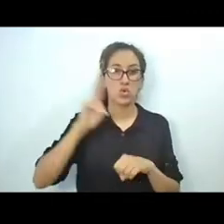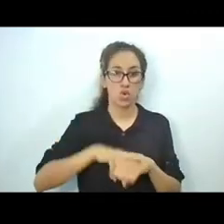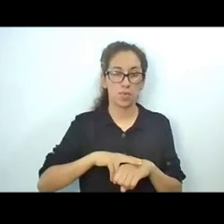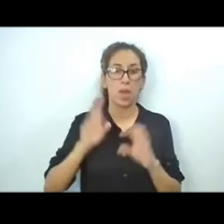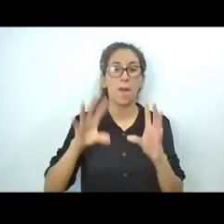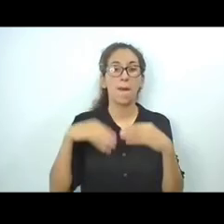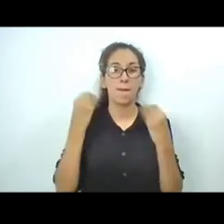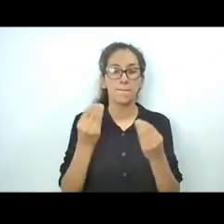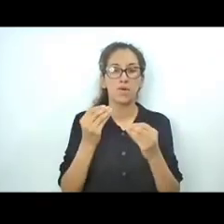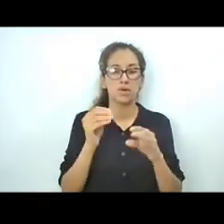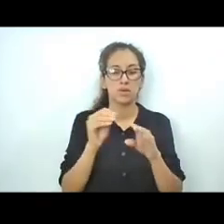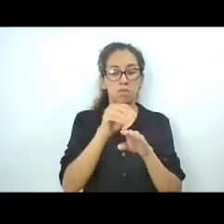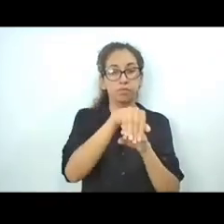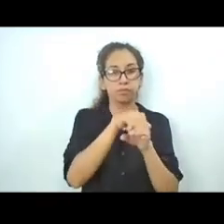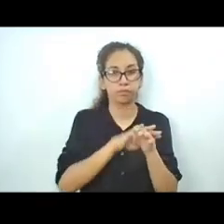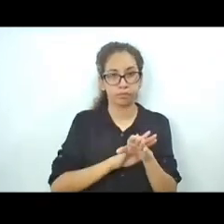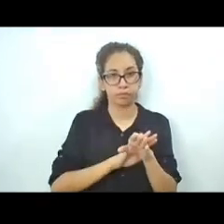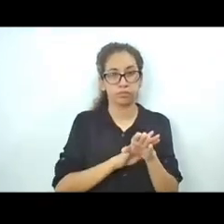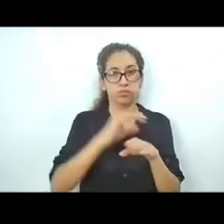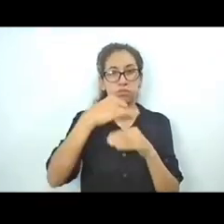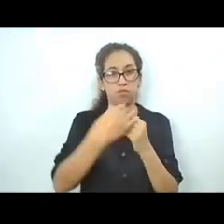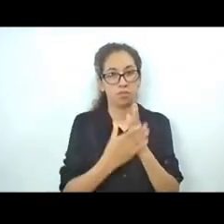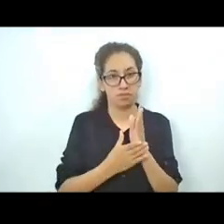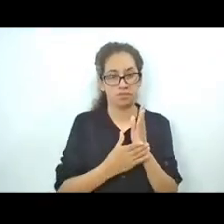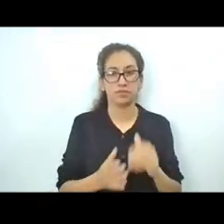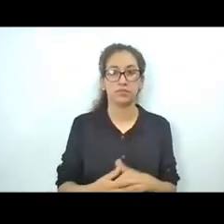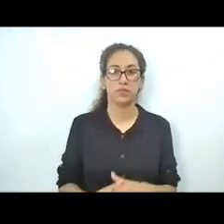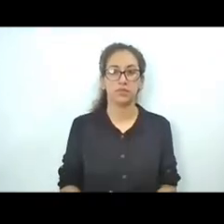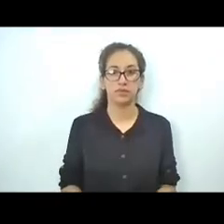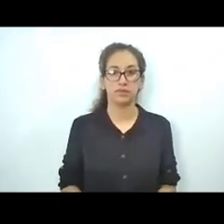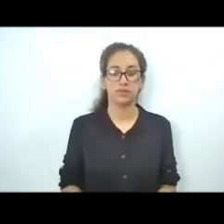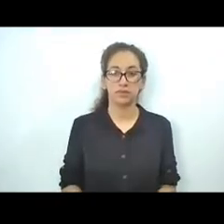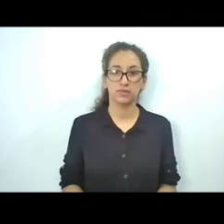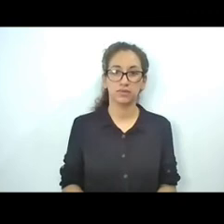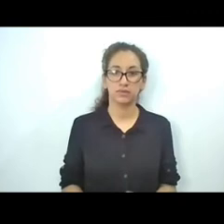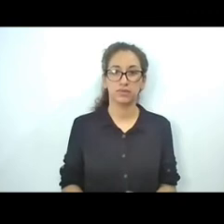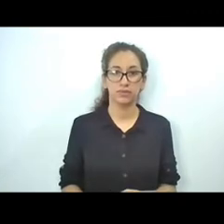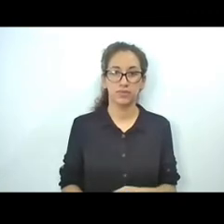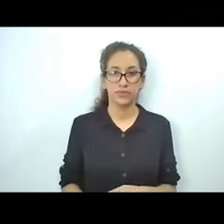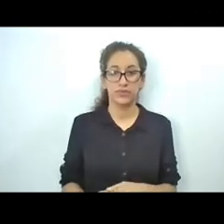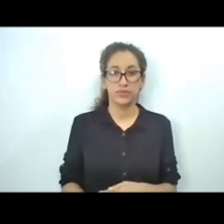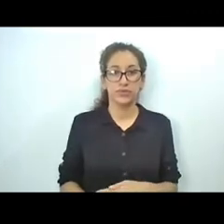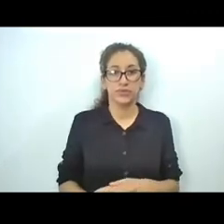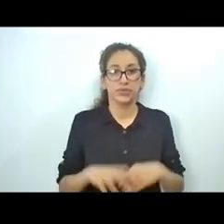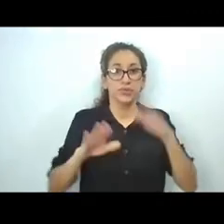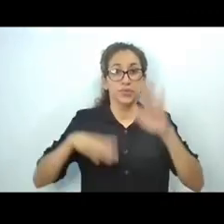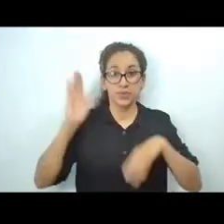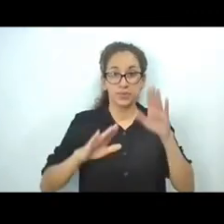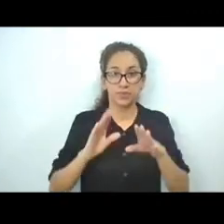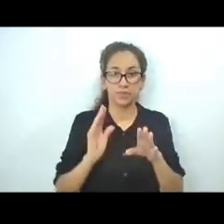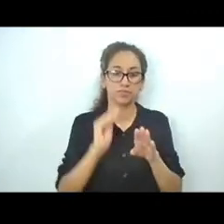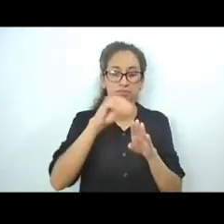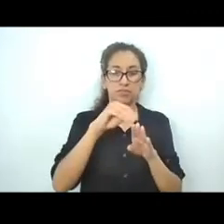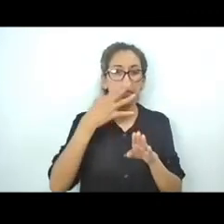de la mucosa a nivel del glande, ¿no? Que a veces genera estos puntitos